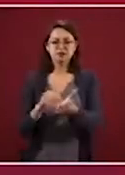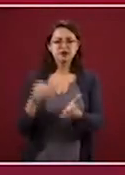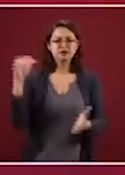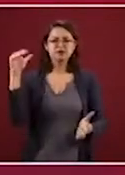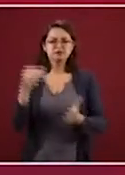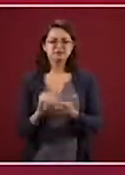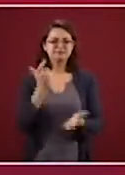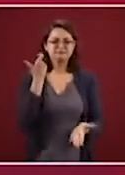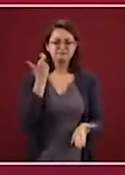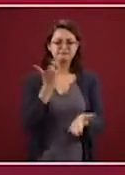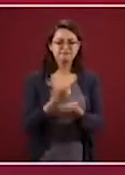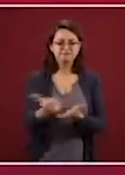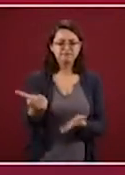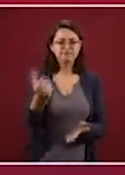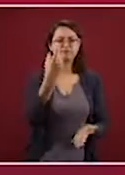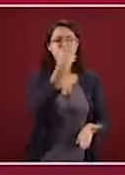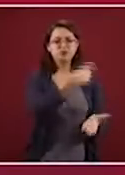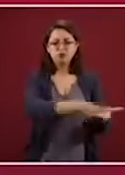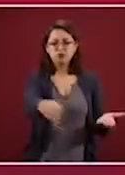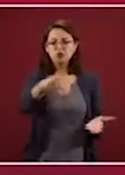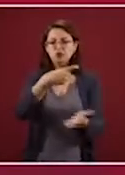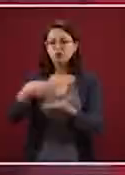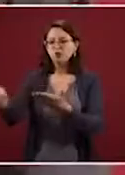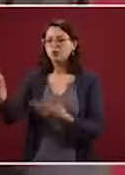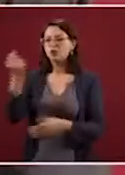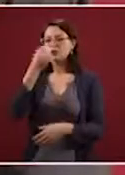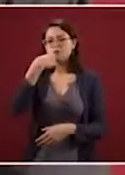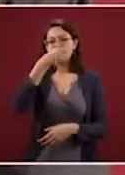de pesos para comprar medicamentos